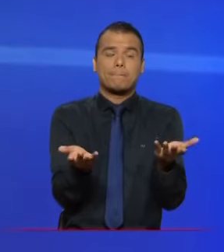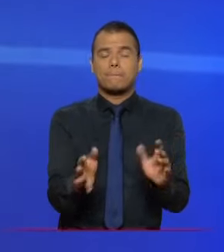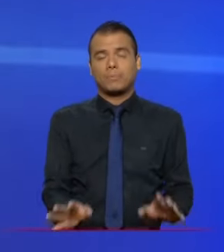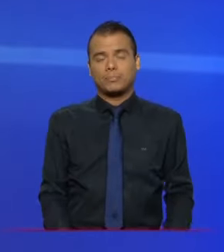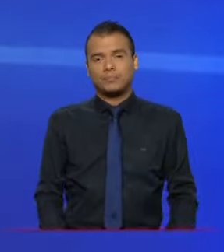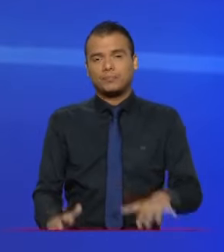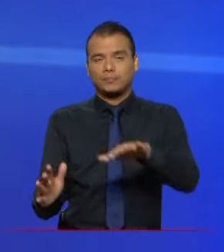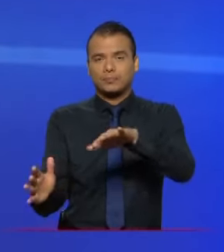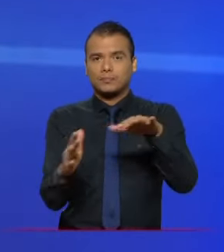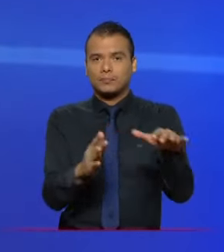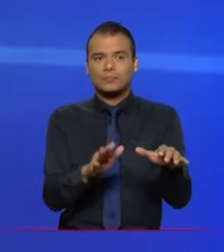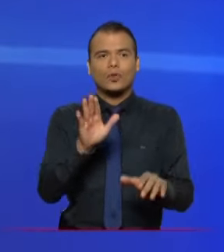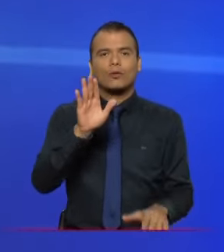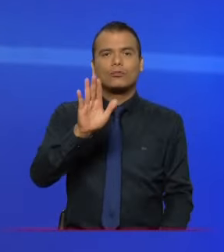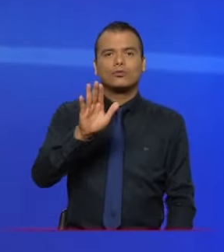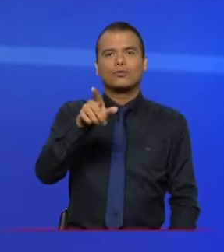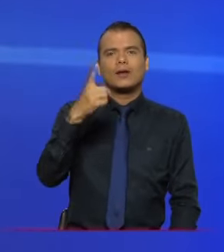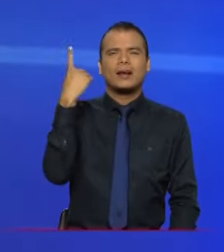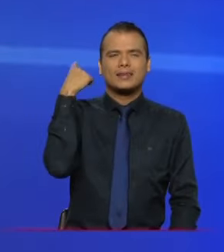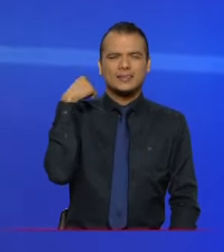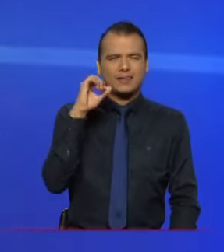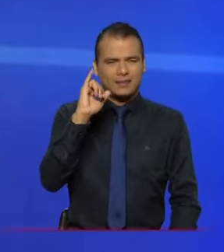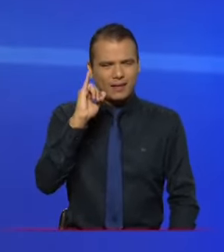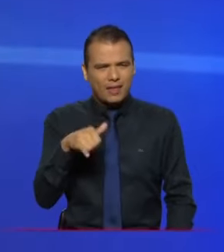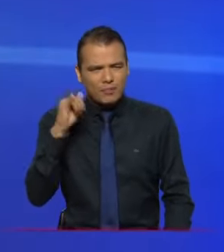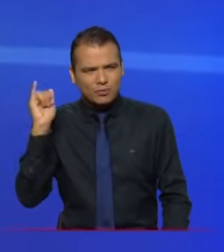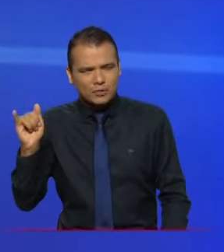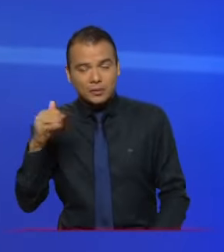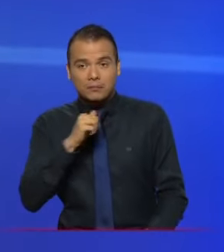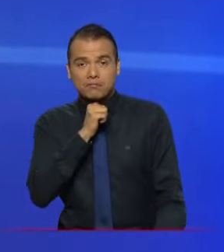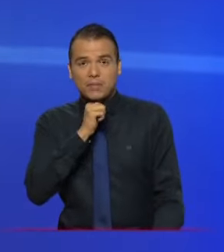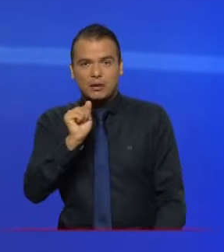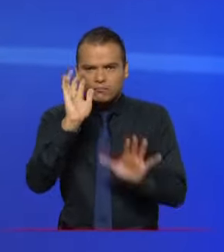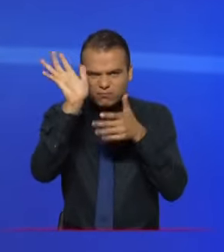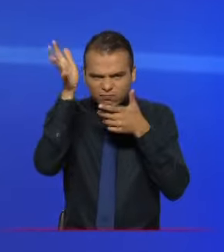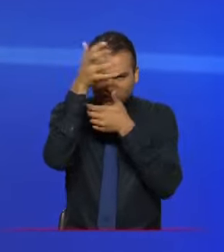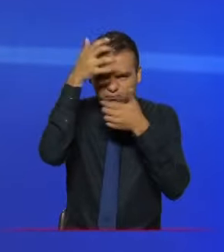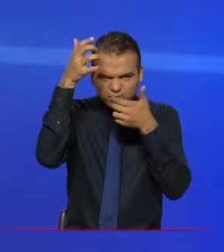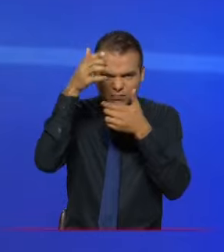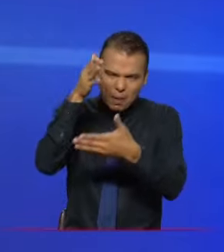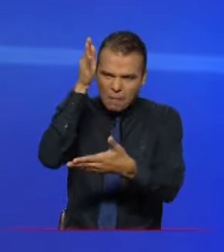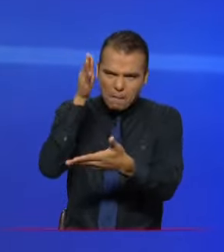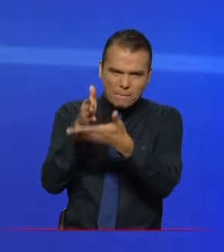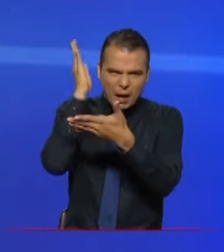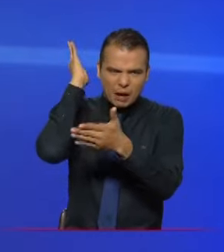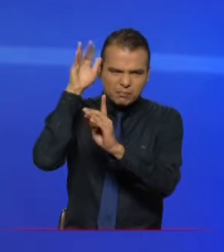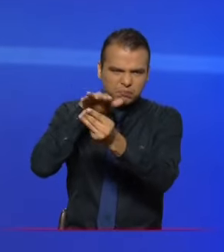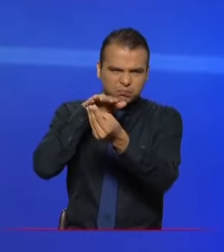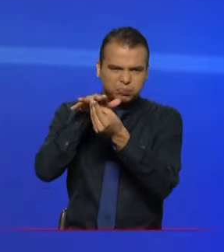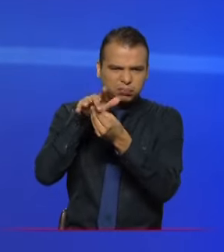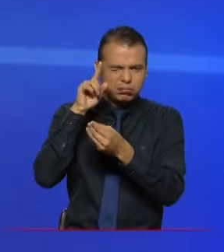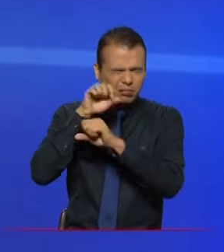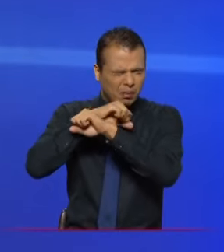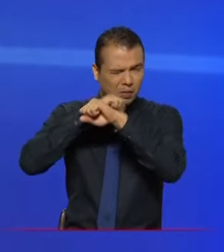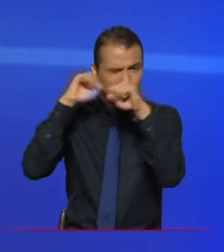el terrorismo sacudió nuevamente ayer al municipio de jamundí en el Valle del cauca una moto cargada con